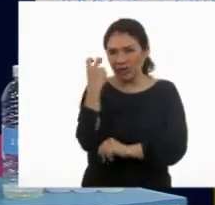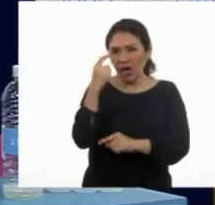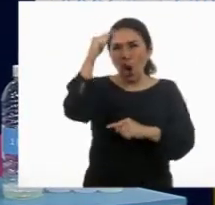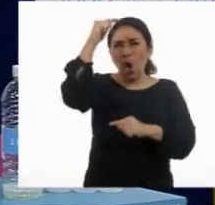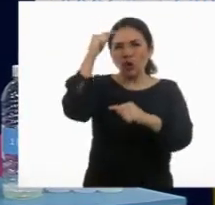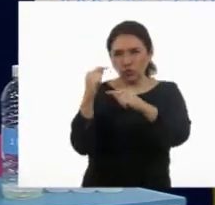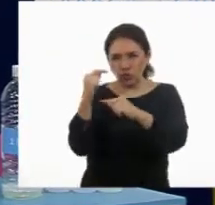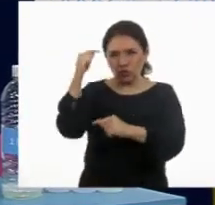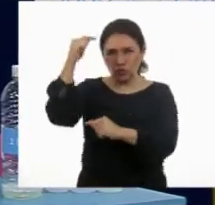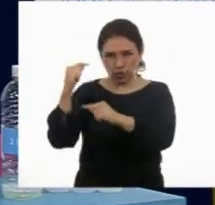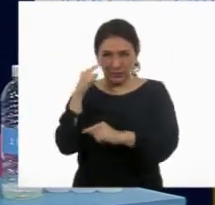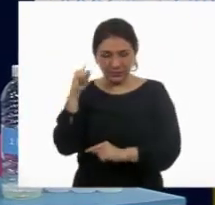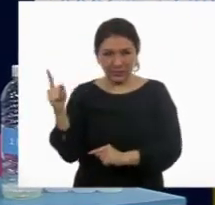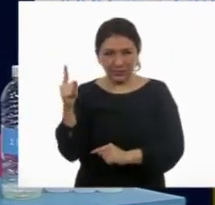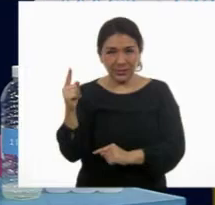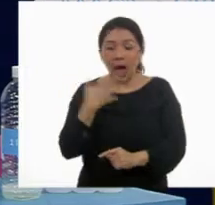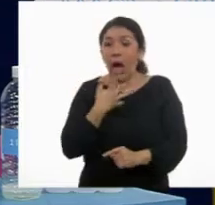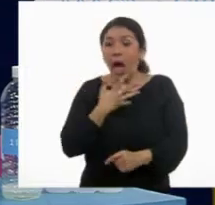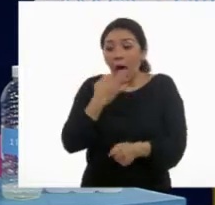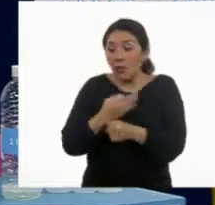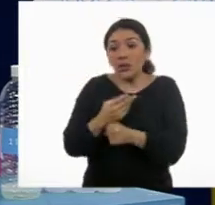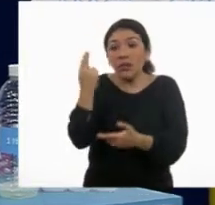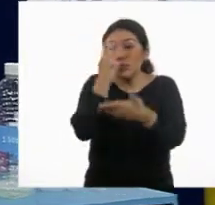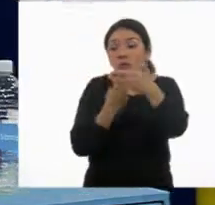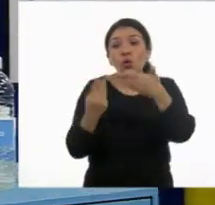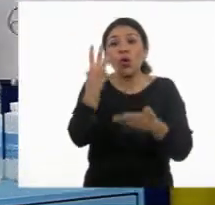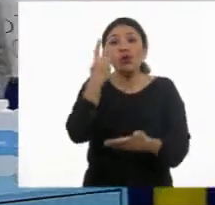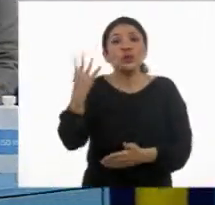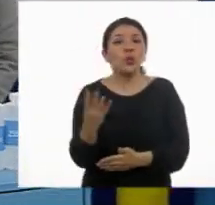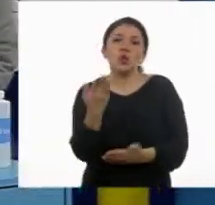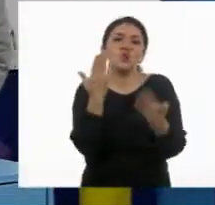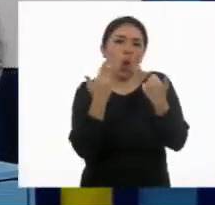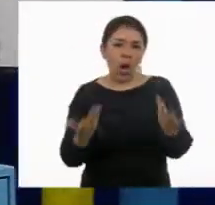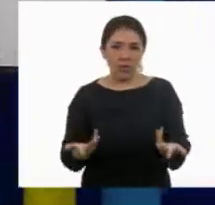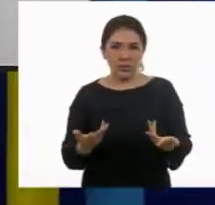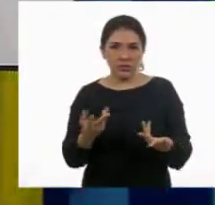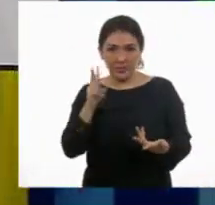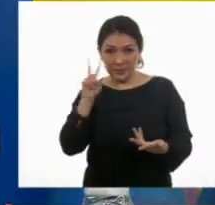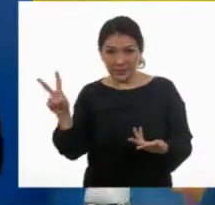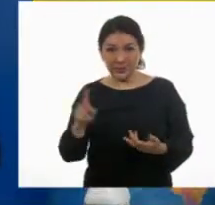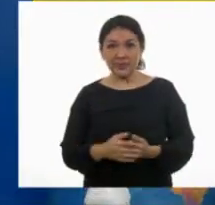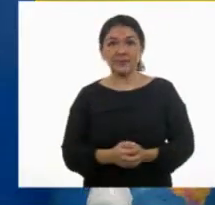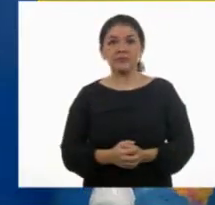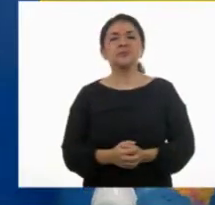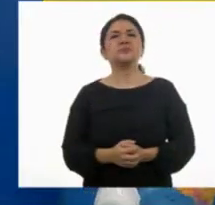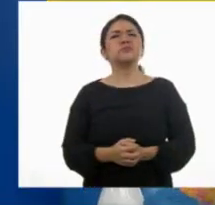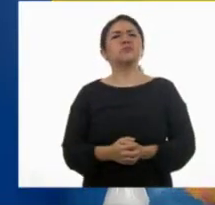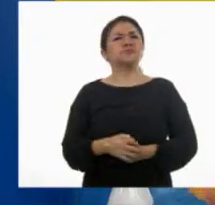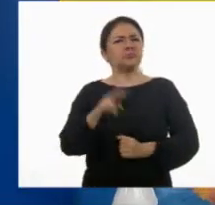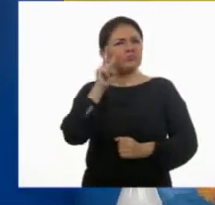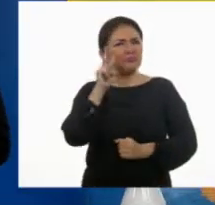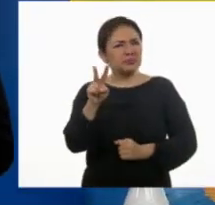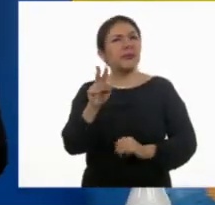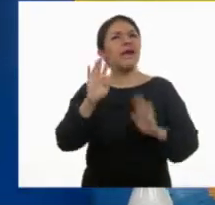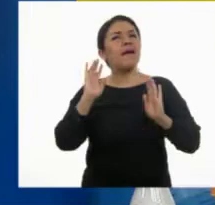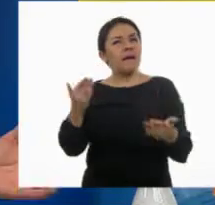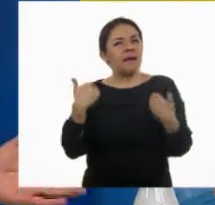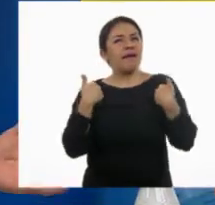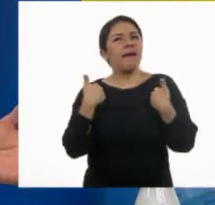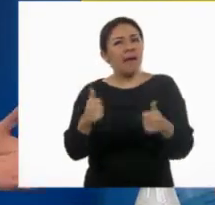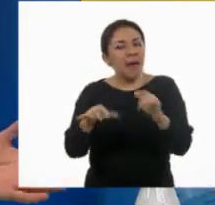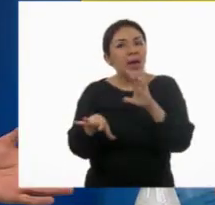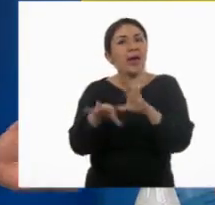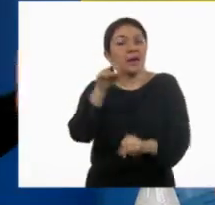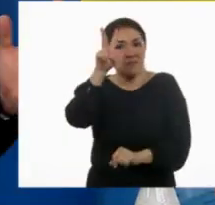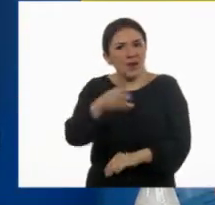ahorita ya no tenemos dibujos de 3/4 de litro. Muy bien. entendí. ¡Wow! Muy bien. Bueno, pues